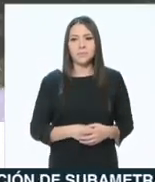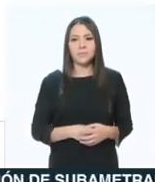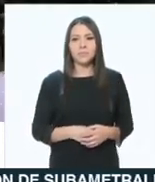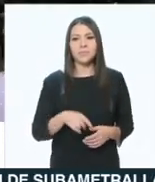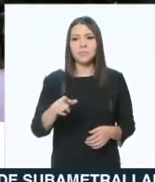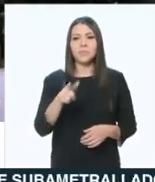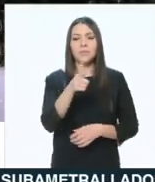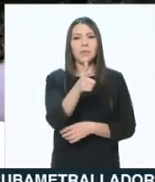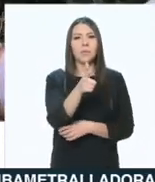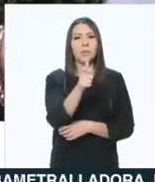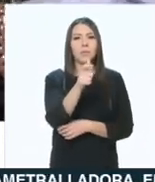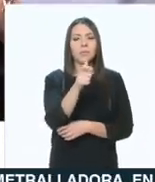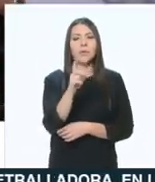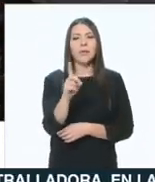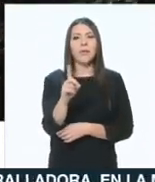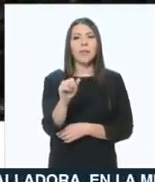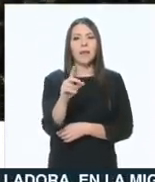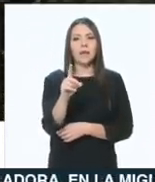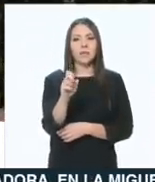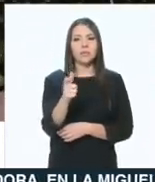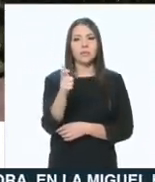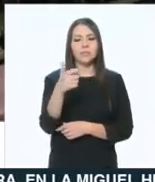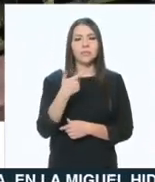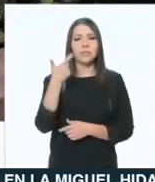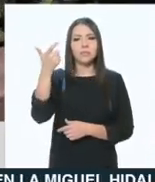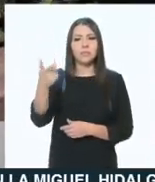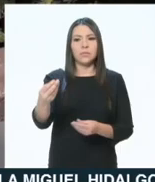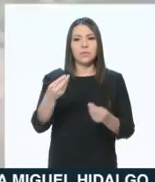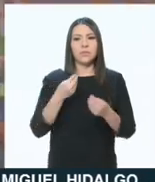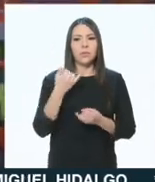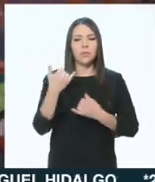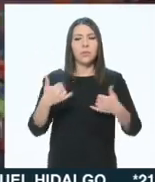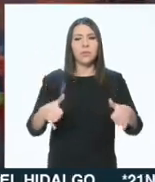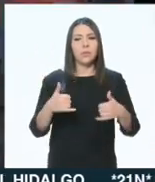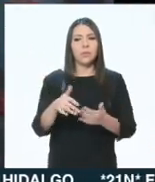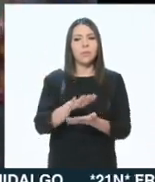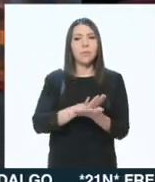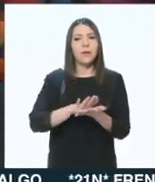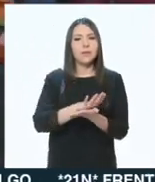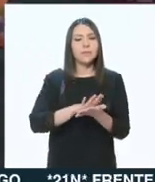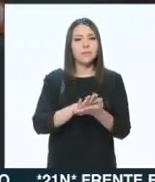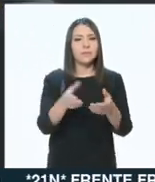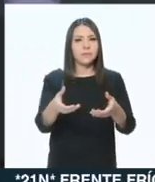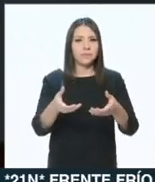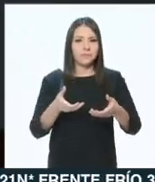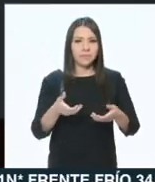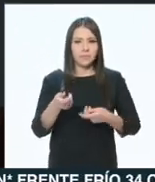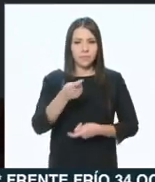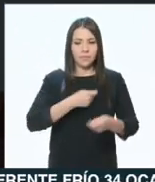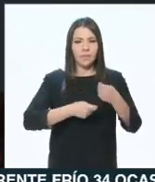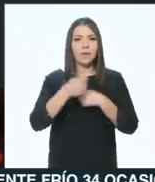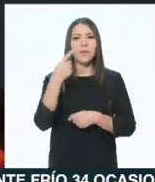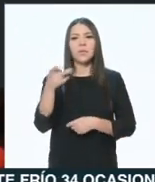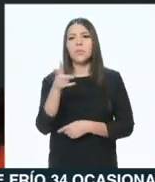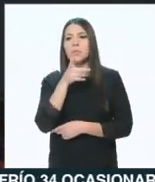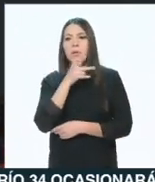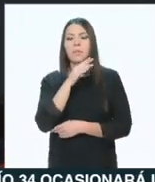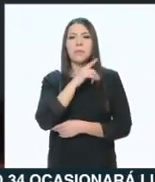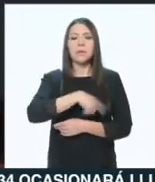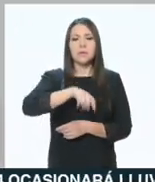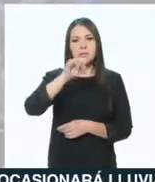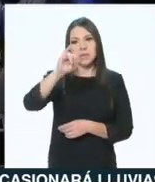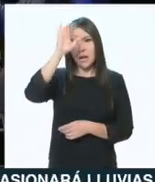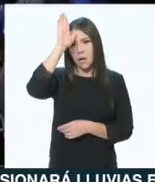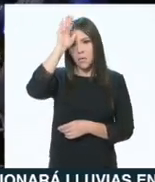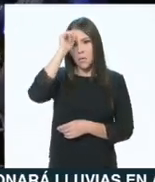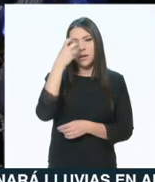dardos. A mí me dieron un juego de Play-Doh. Los padres de familia son los primeros en estar de acuerdo con la